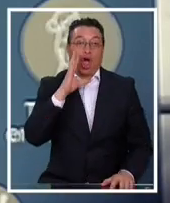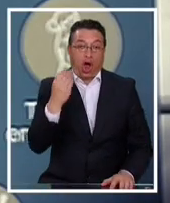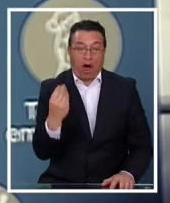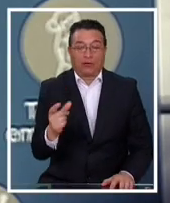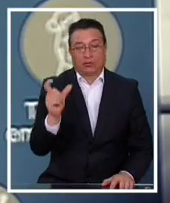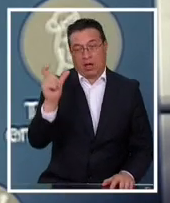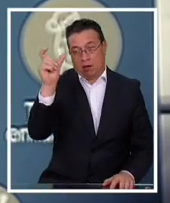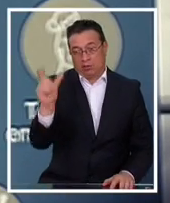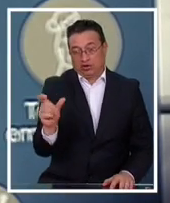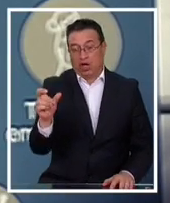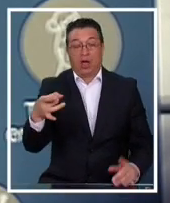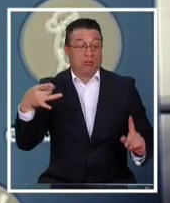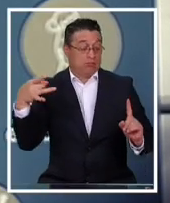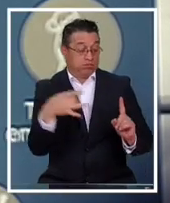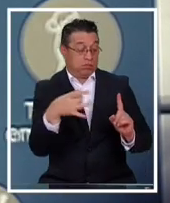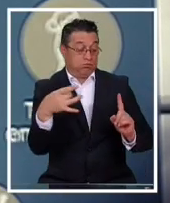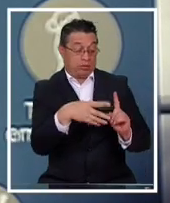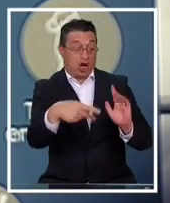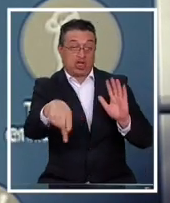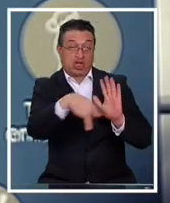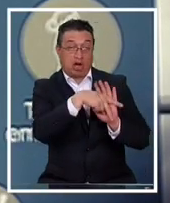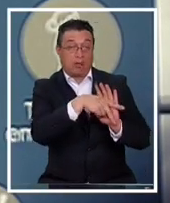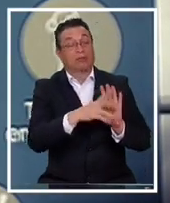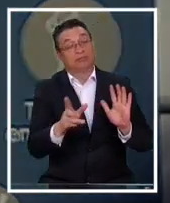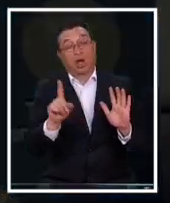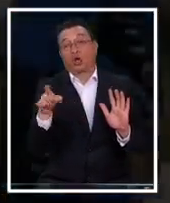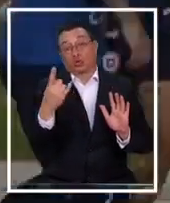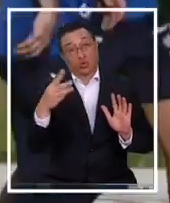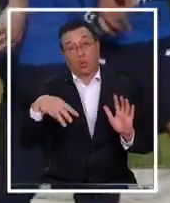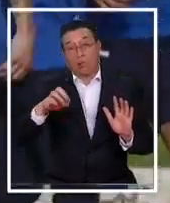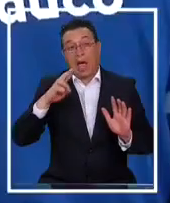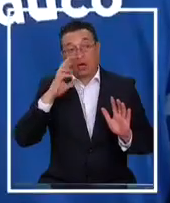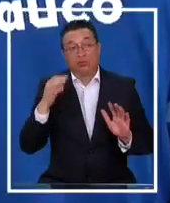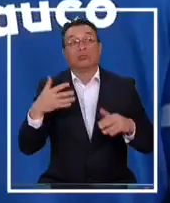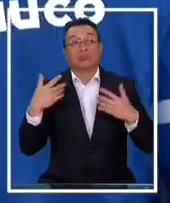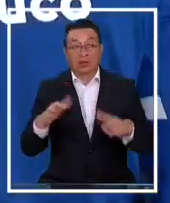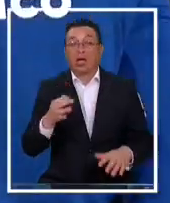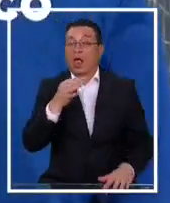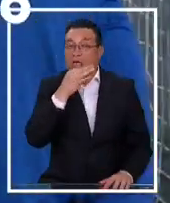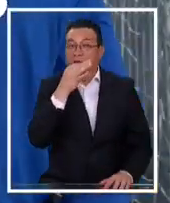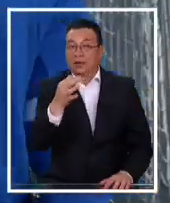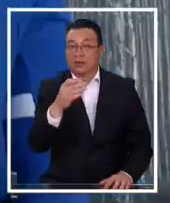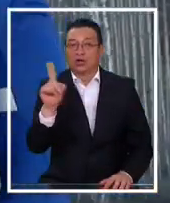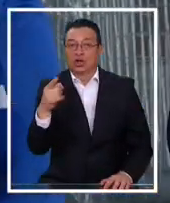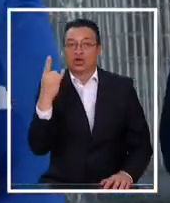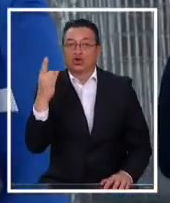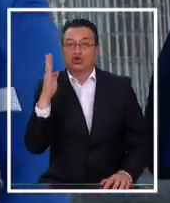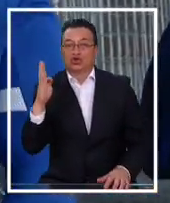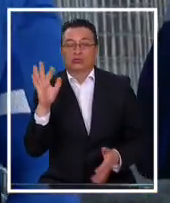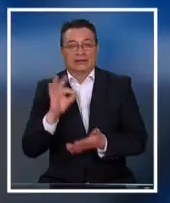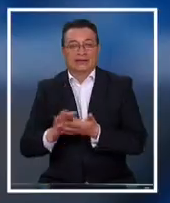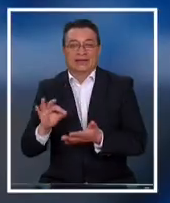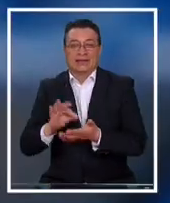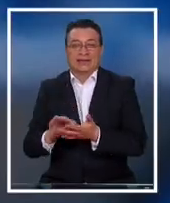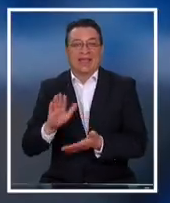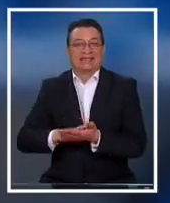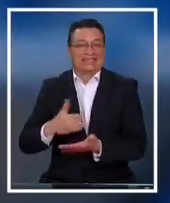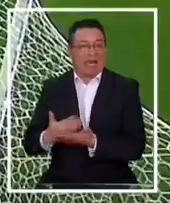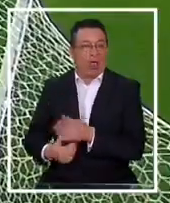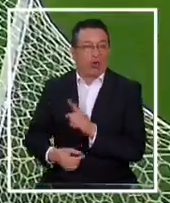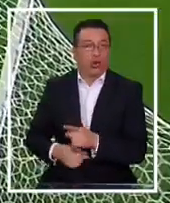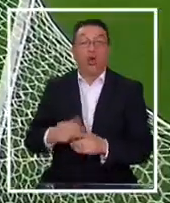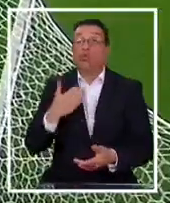una persona que vulnera esta normativa se arriesga a un sumario sanitario. Ya lo había anunciado la subsecretaria de Salud. La pregunta